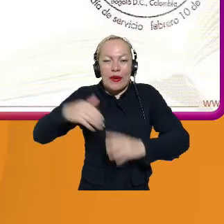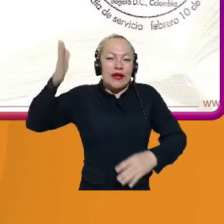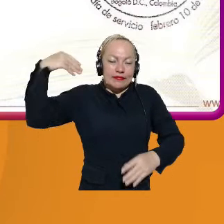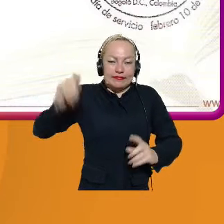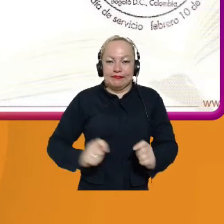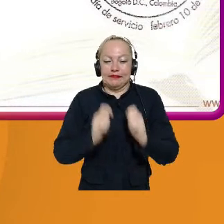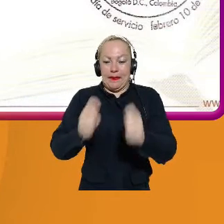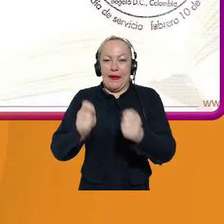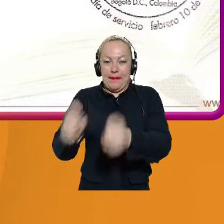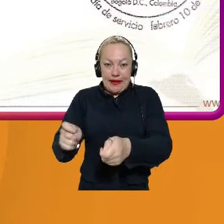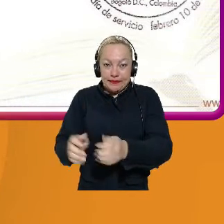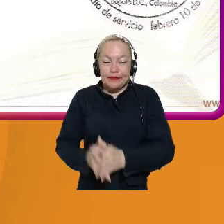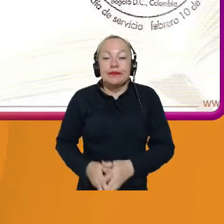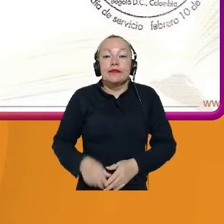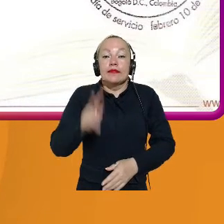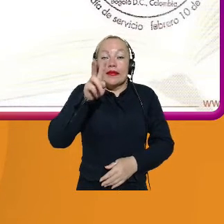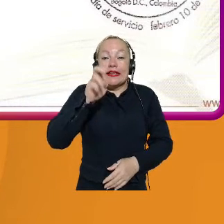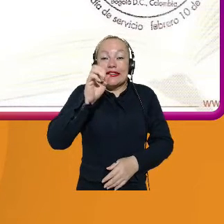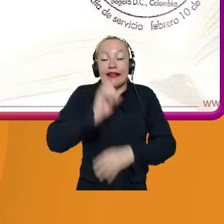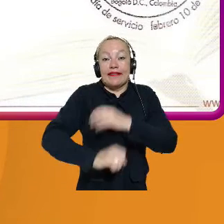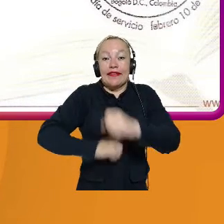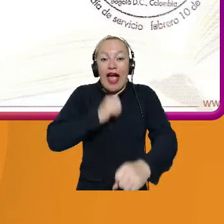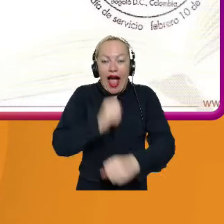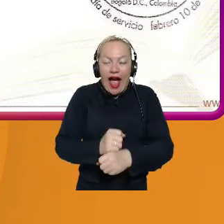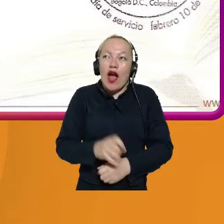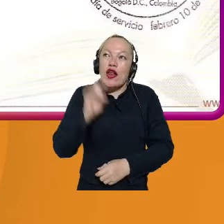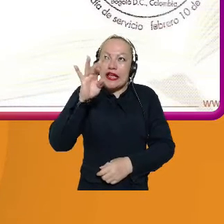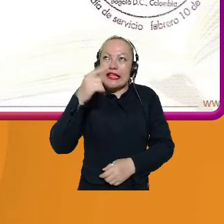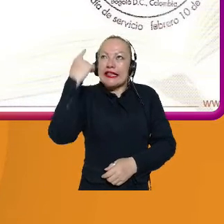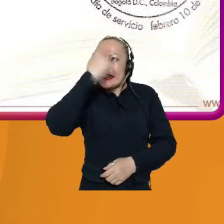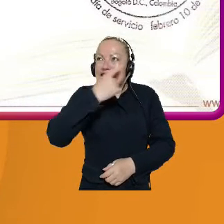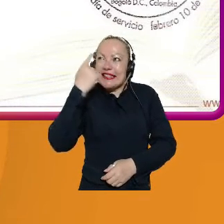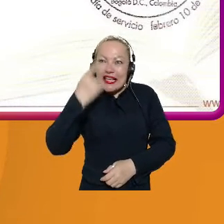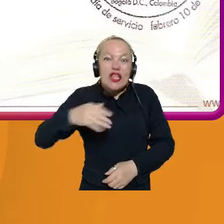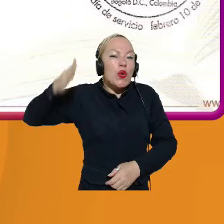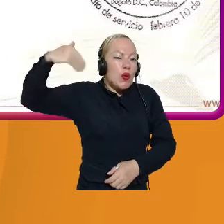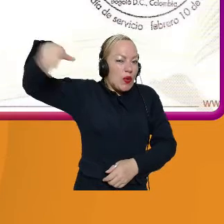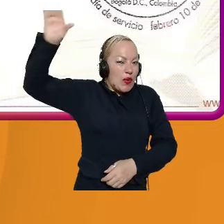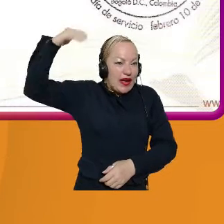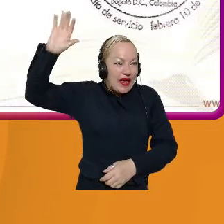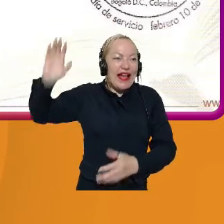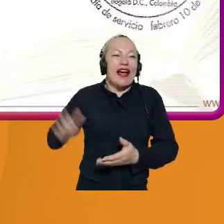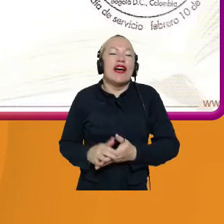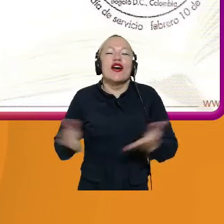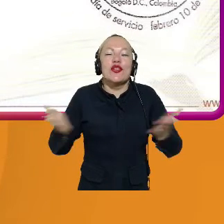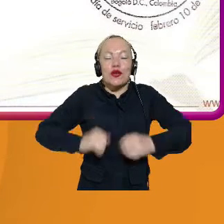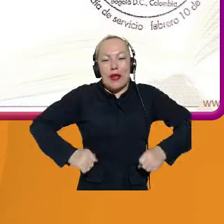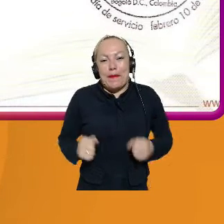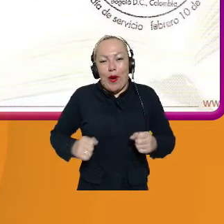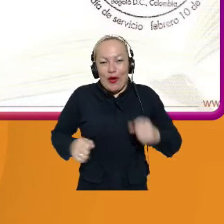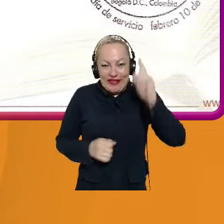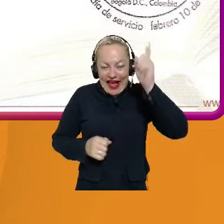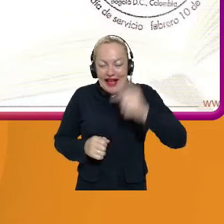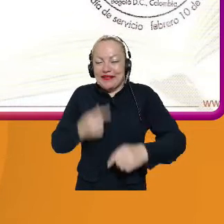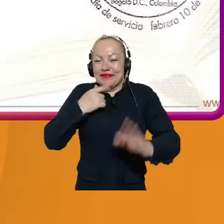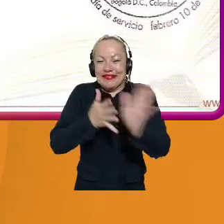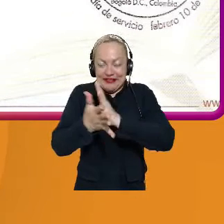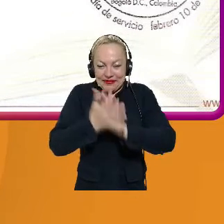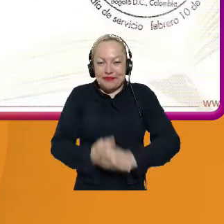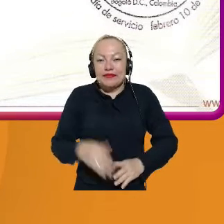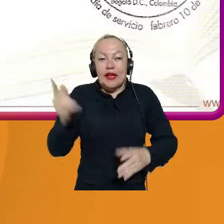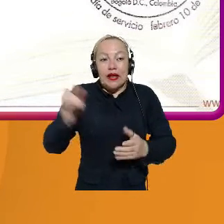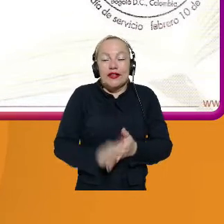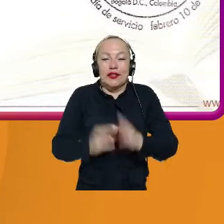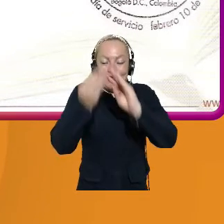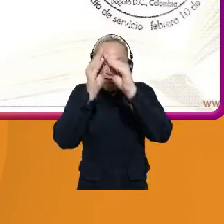entonces. Hace 70 años, un 15 de septiembre, a la Carachas, en la ciudad de Bogotá, se fundaba una